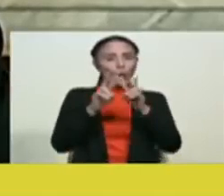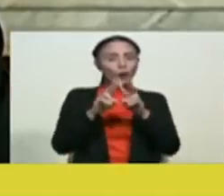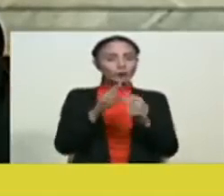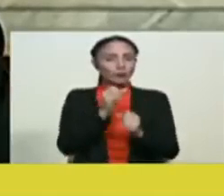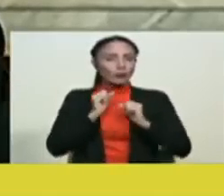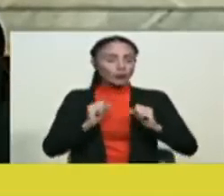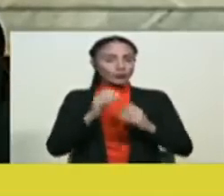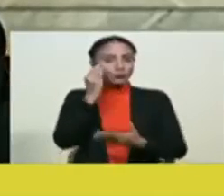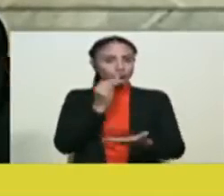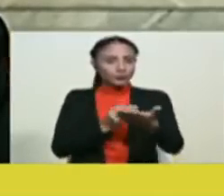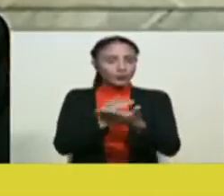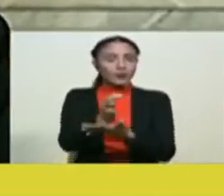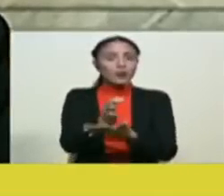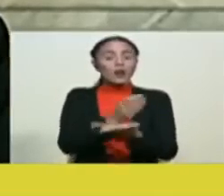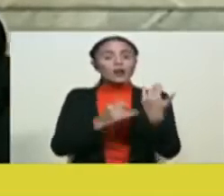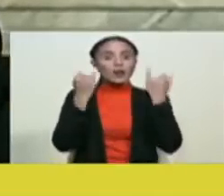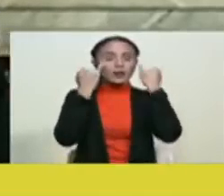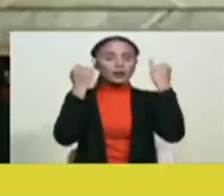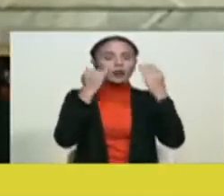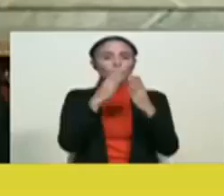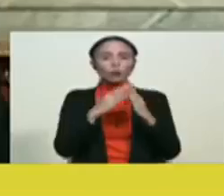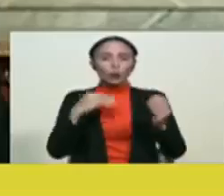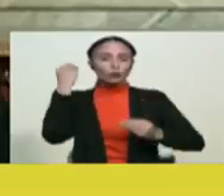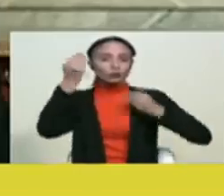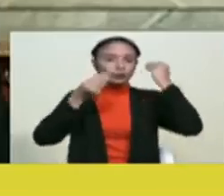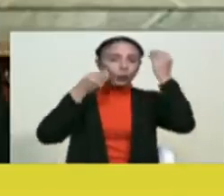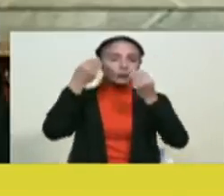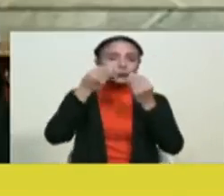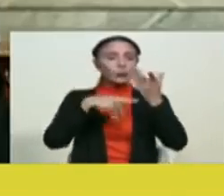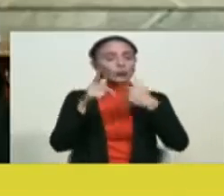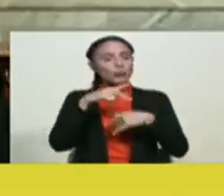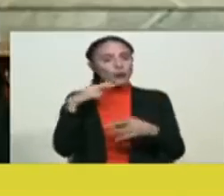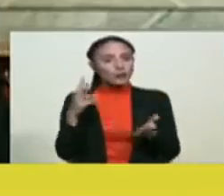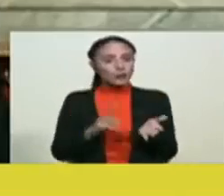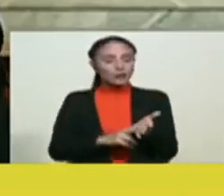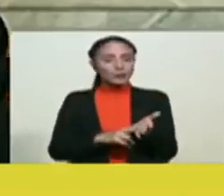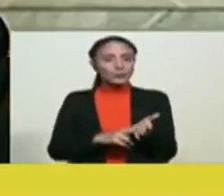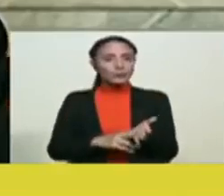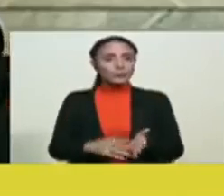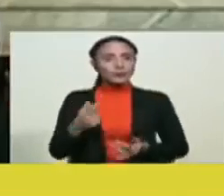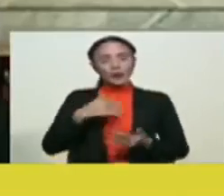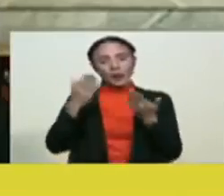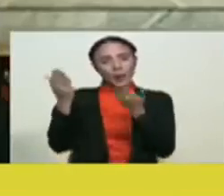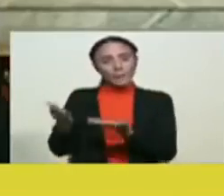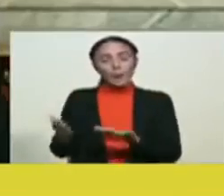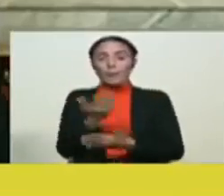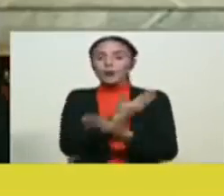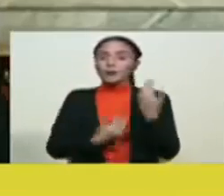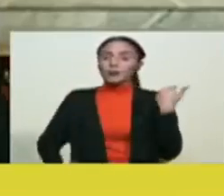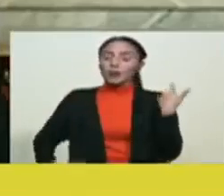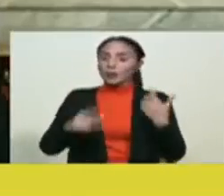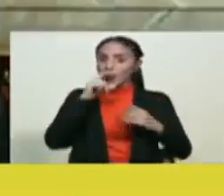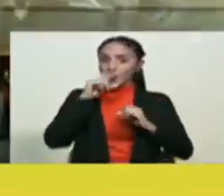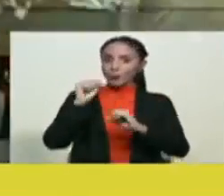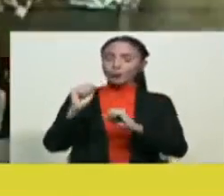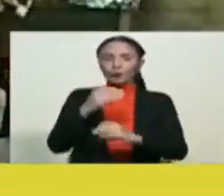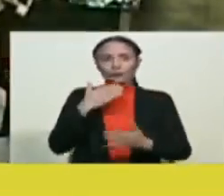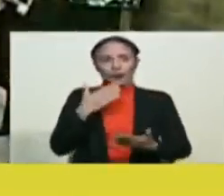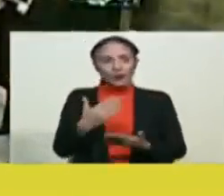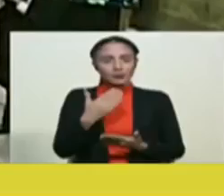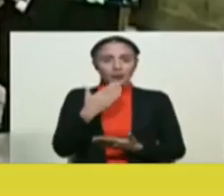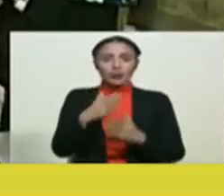sus ideas sus convicciones y sus verdades estimado nicolás te reiteró el agradecimiento